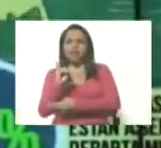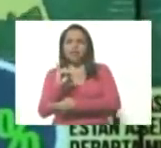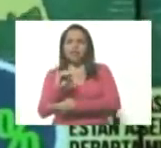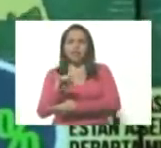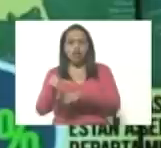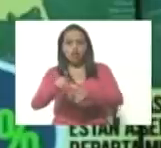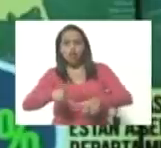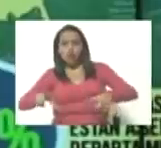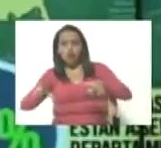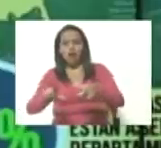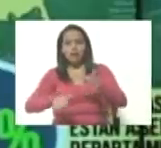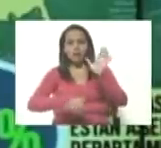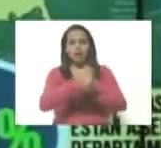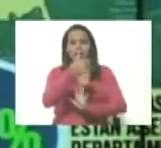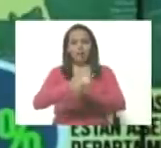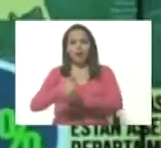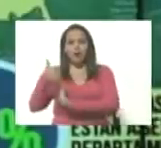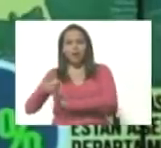de cultivos de coca,